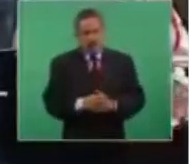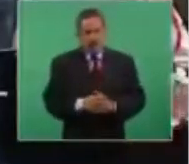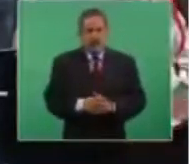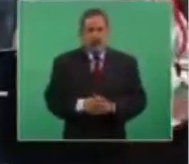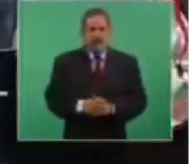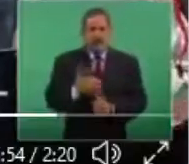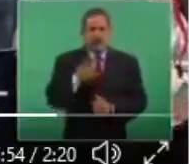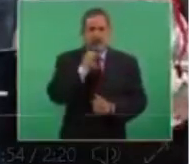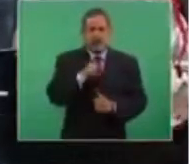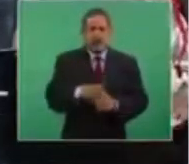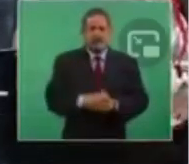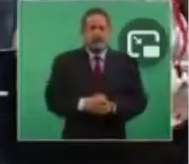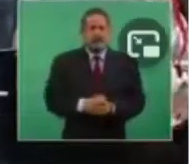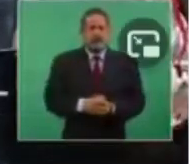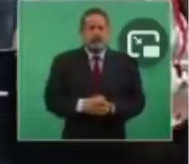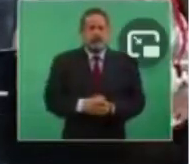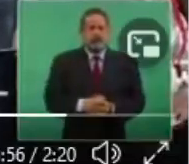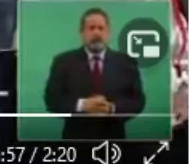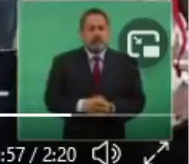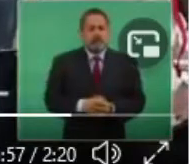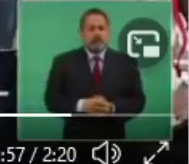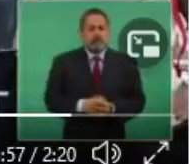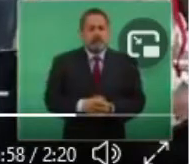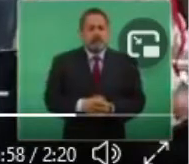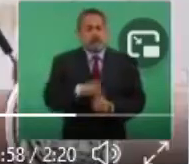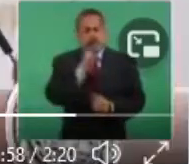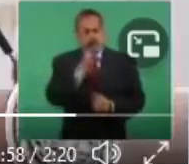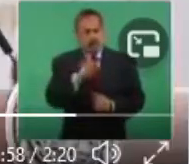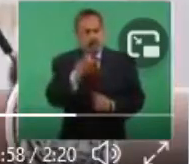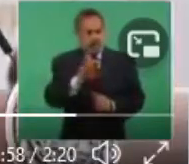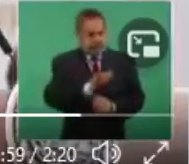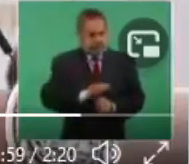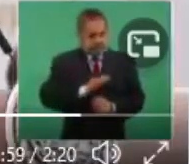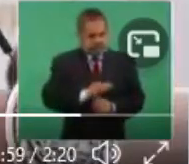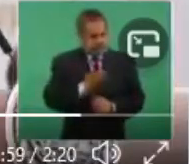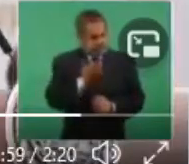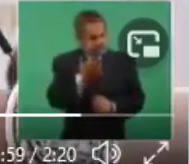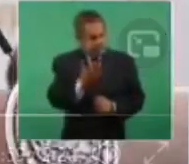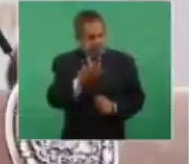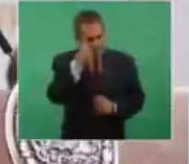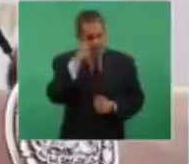y también felicitarte porque